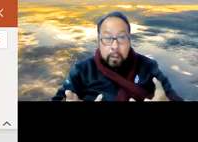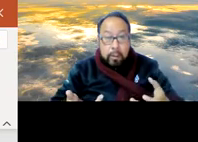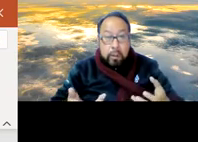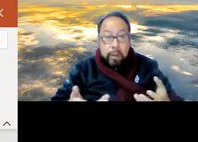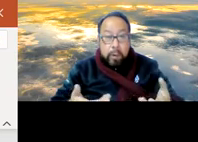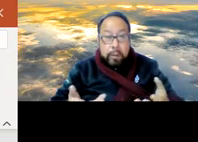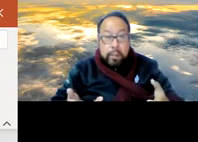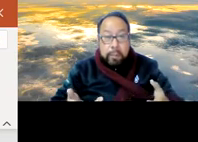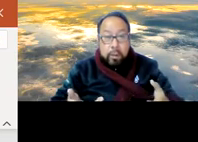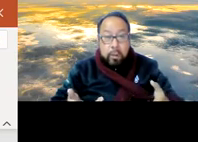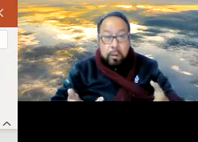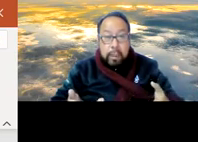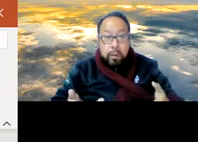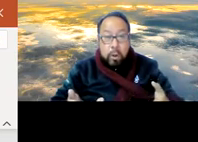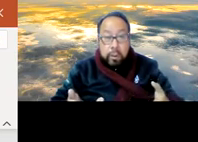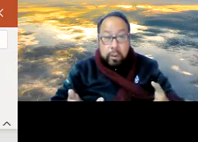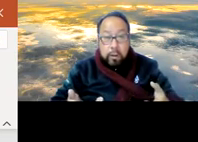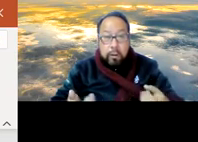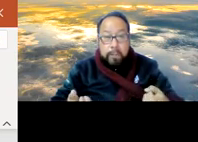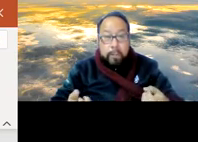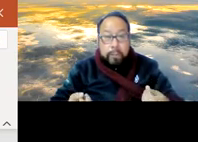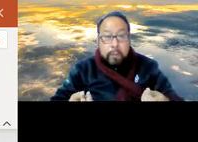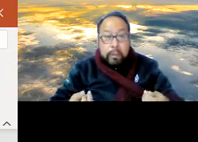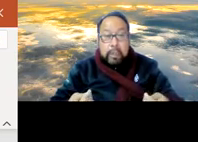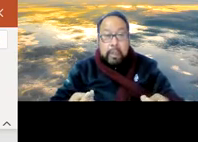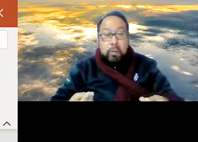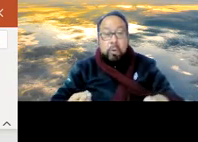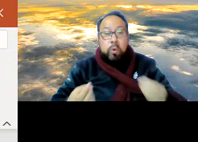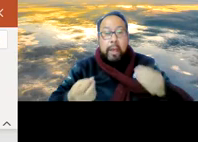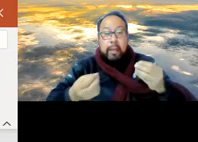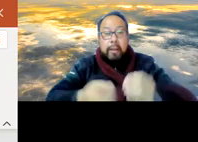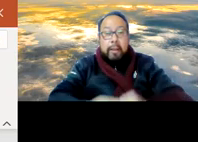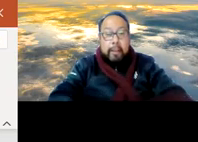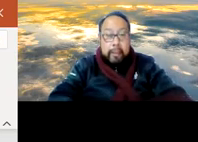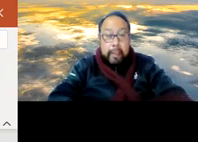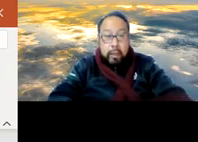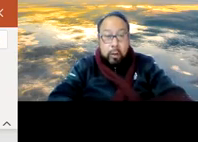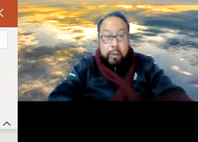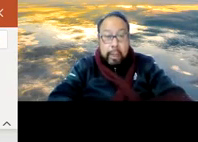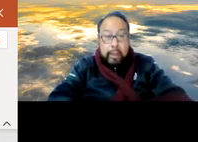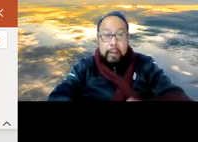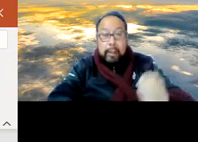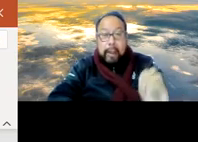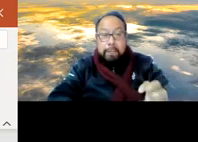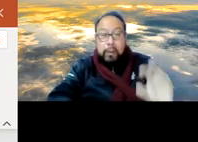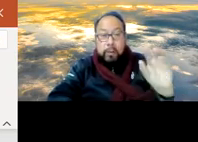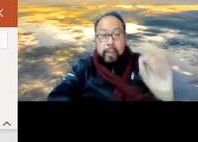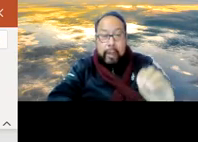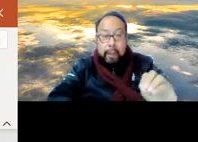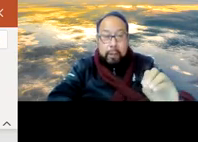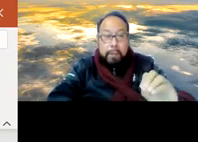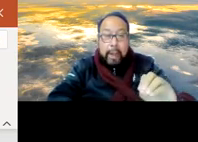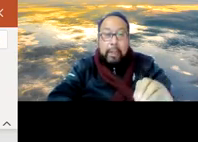informar sobre procedimientos tecnológicos y es usual que incluyan